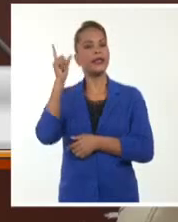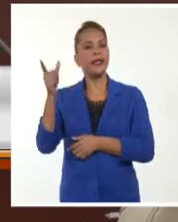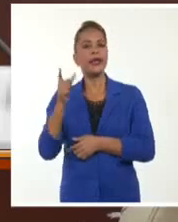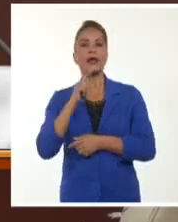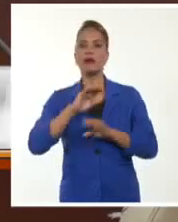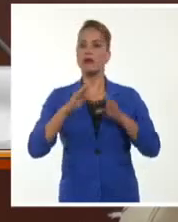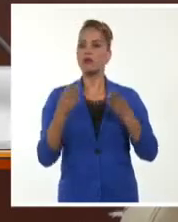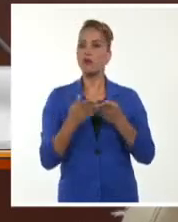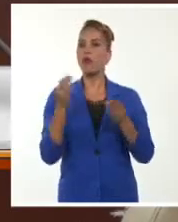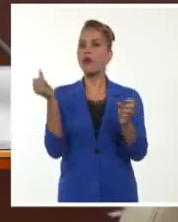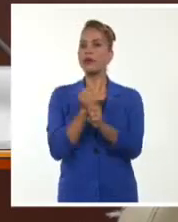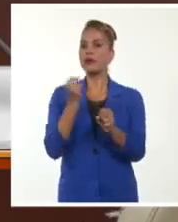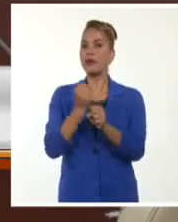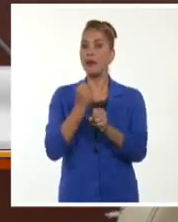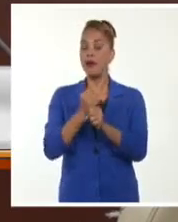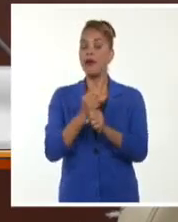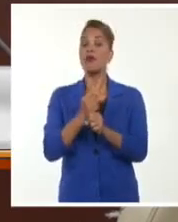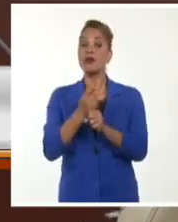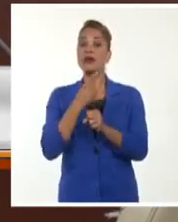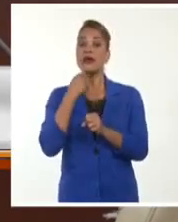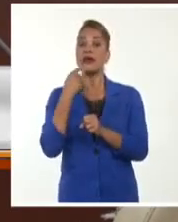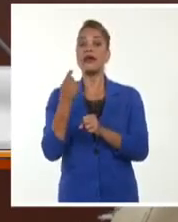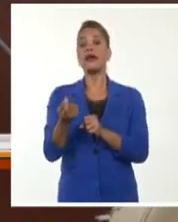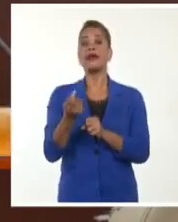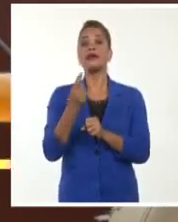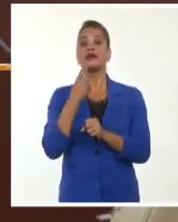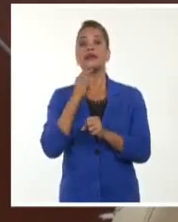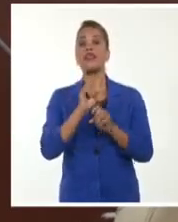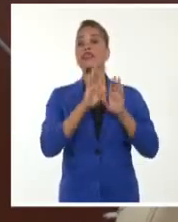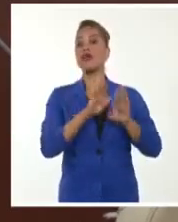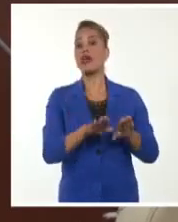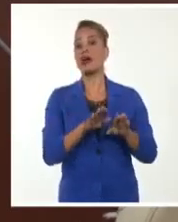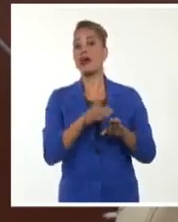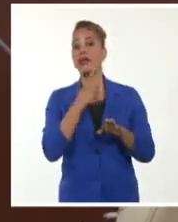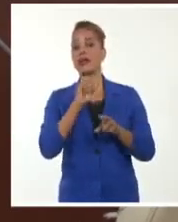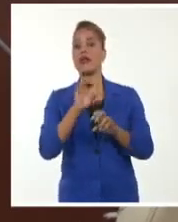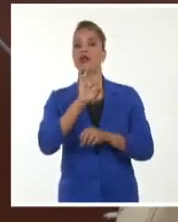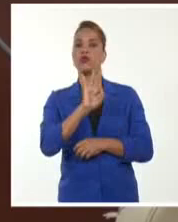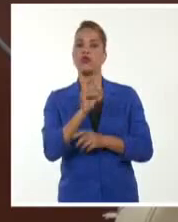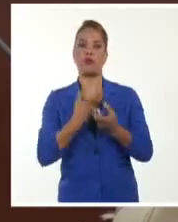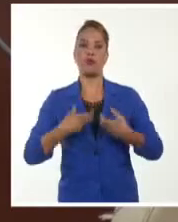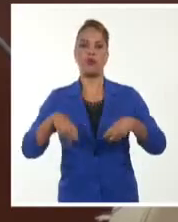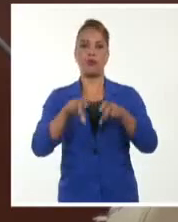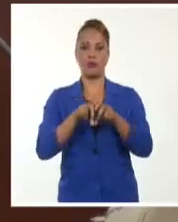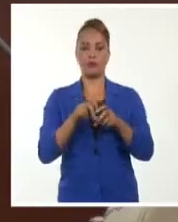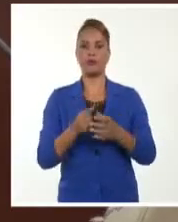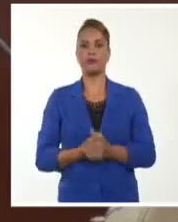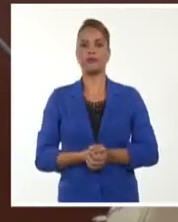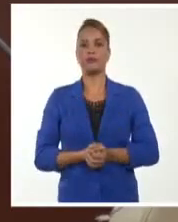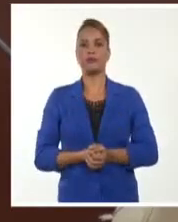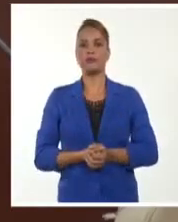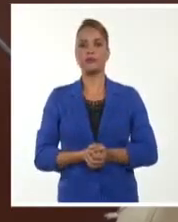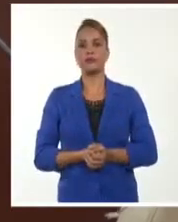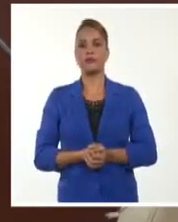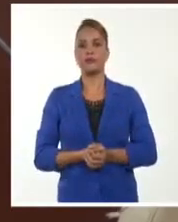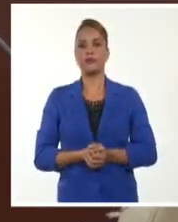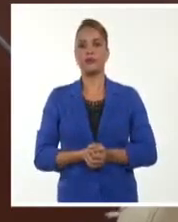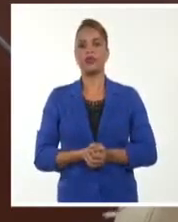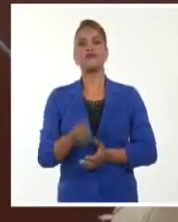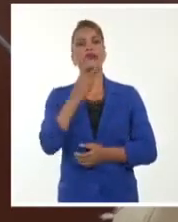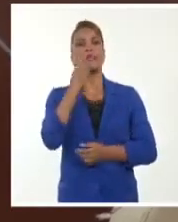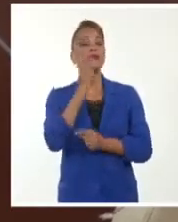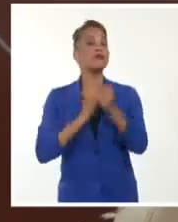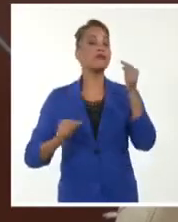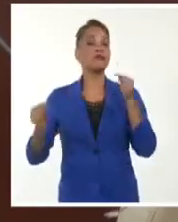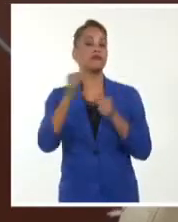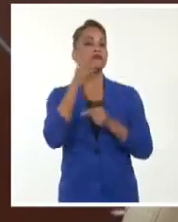y directrices derivadas de nuestro octavo histórico Congreso. Se ha estado atendiendo con prioridad en